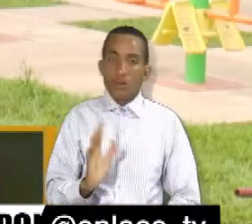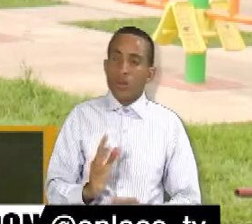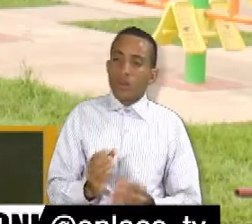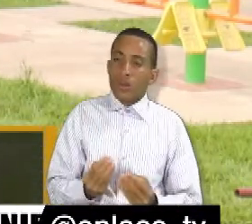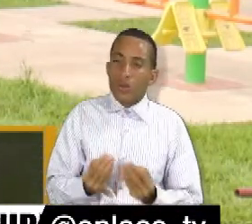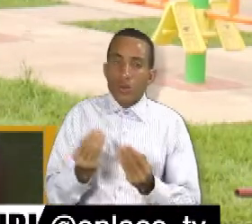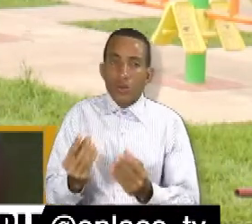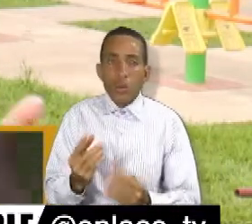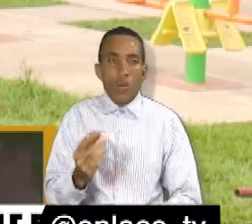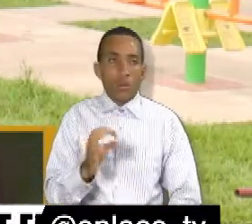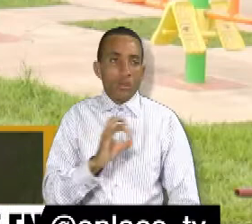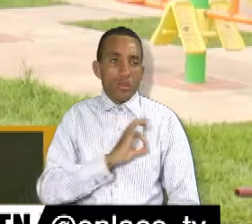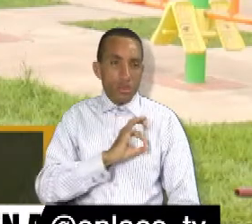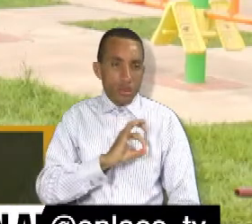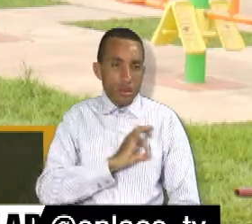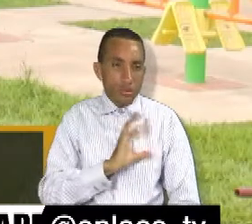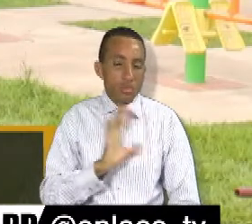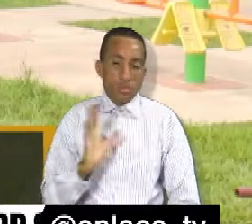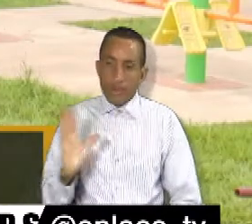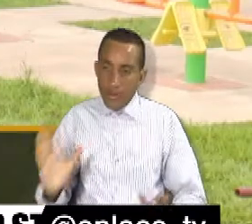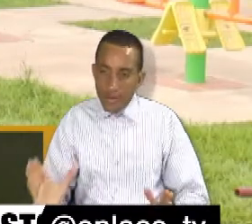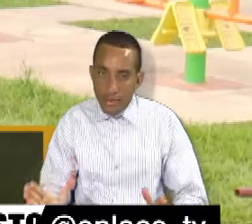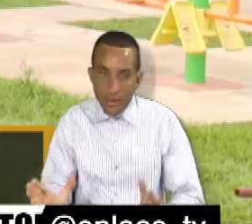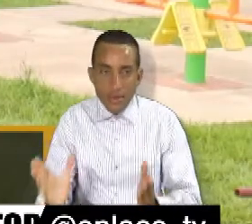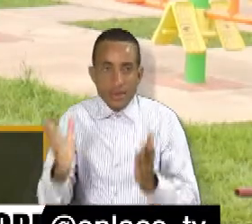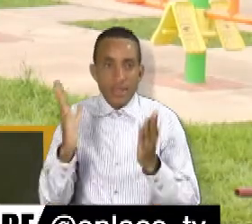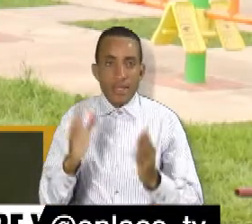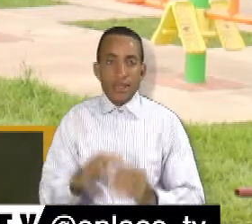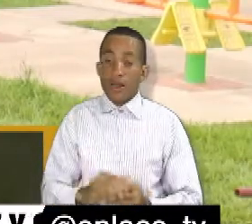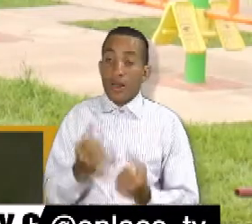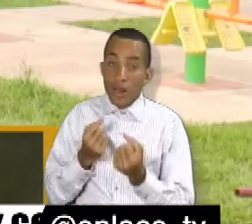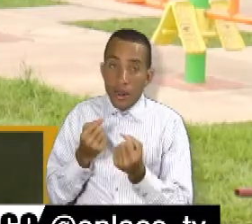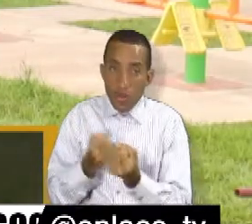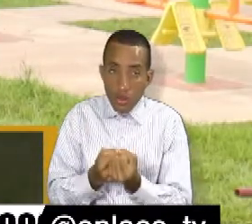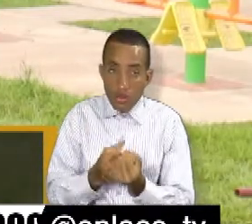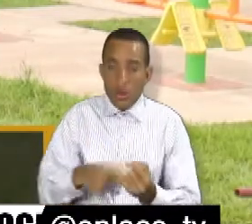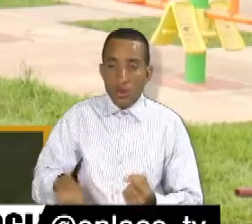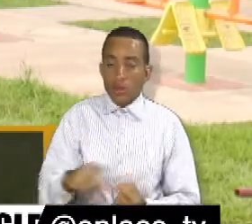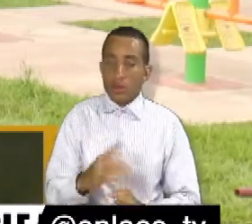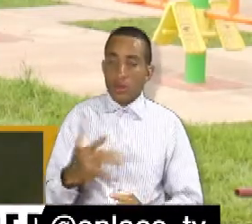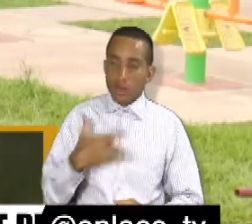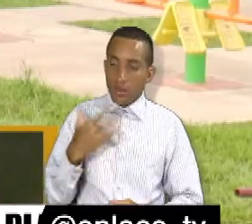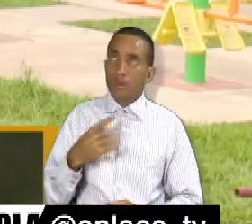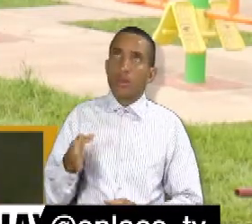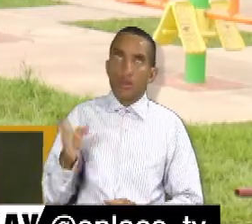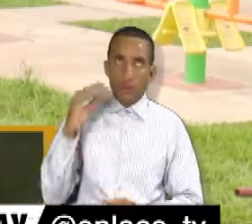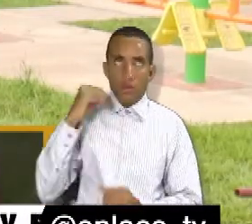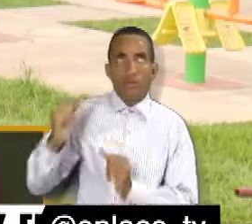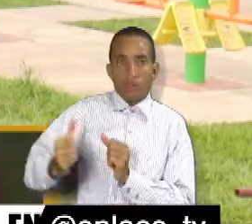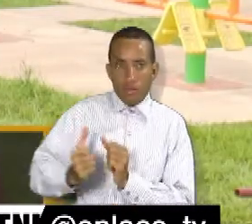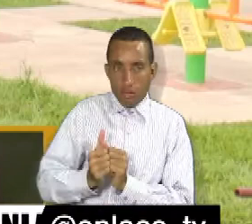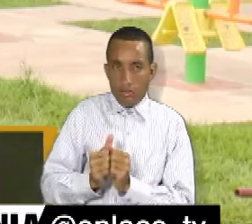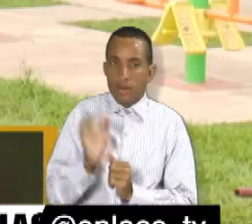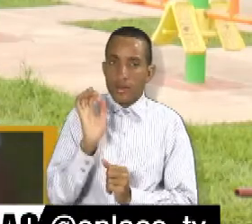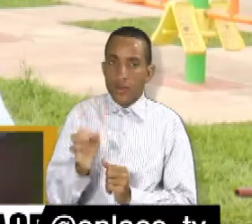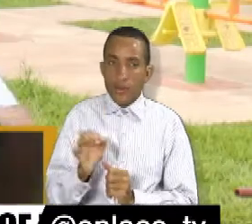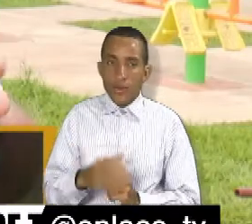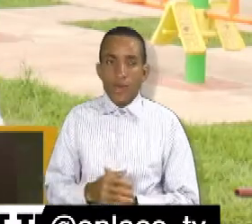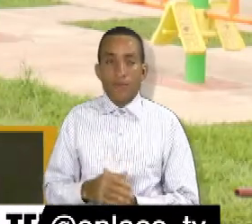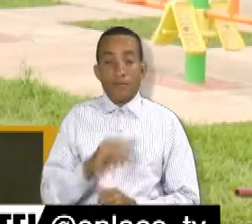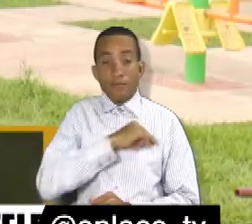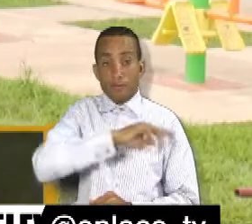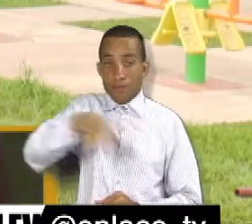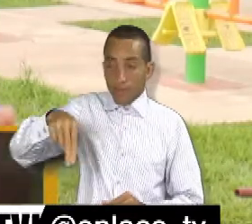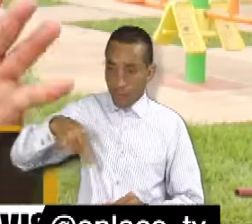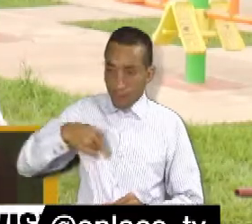a la semana una voz de aliento, un apoyo, de que ellos sientan que Dios está con ellos, que Dios está con todos nosotros y